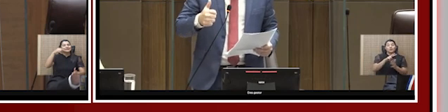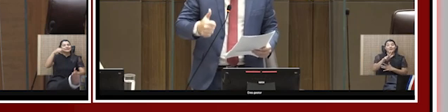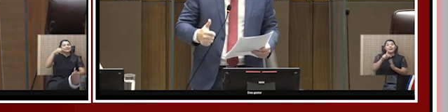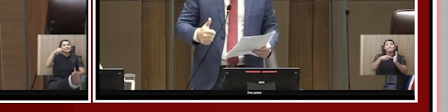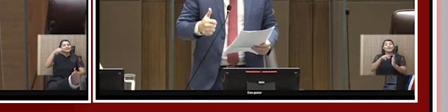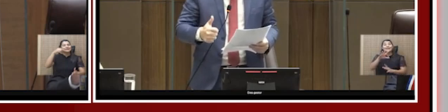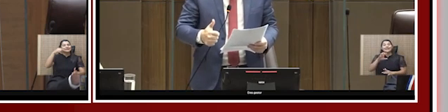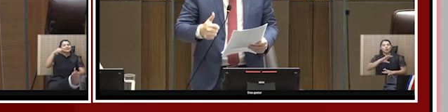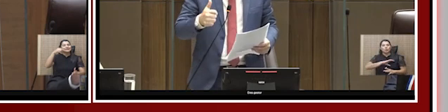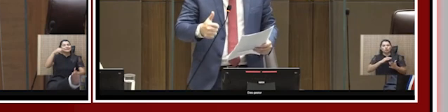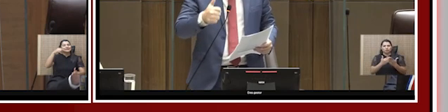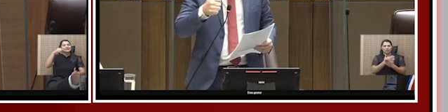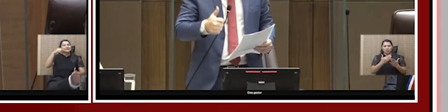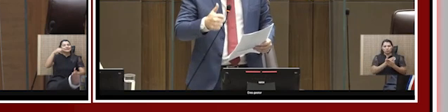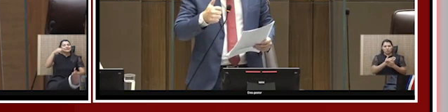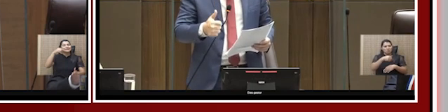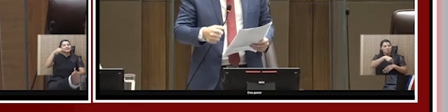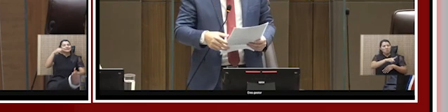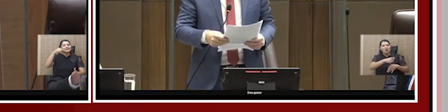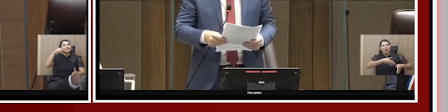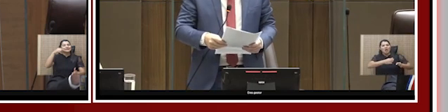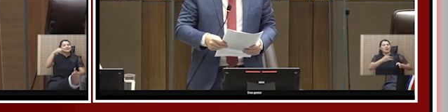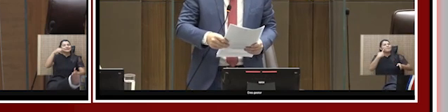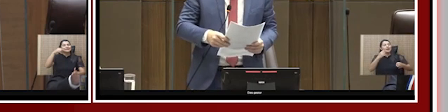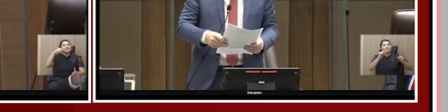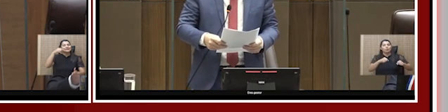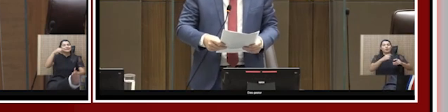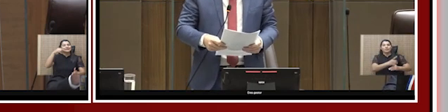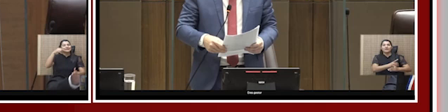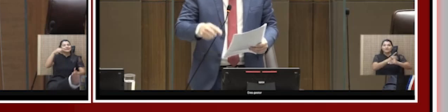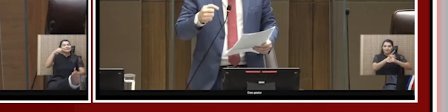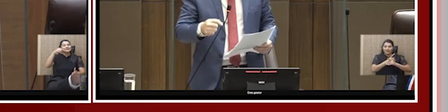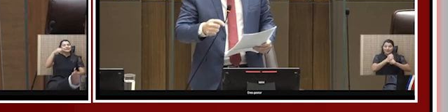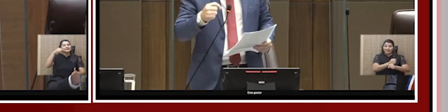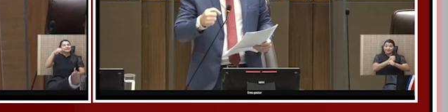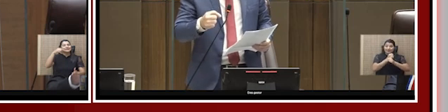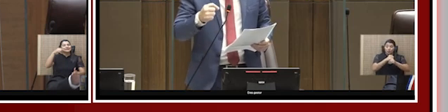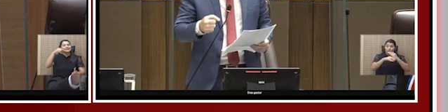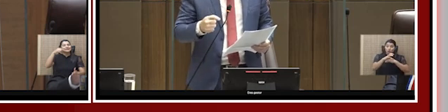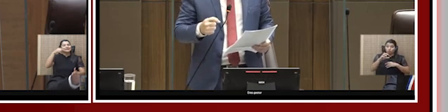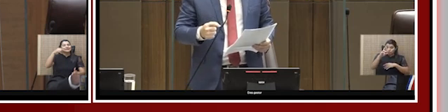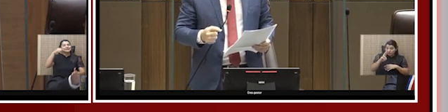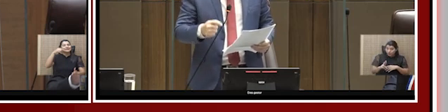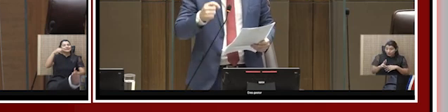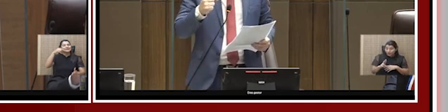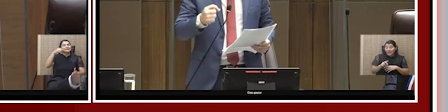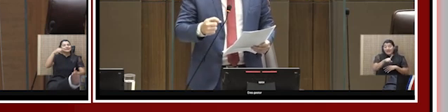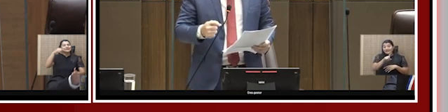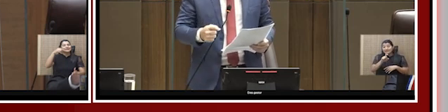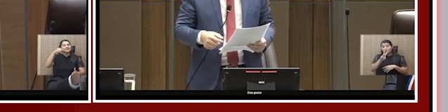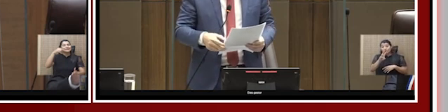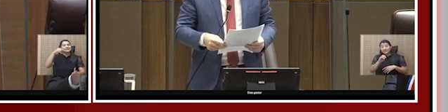policías nuevos tirados a las calles para efectos de defender toda la seguridad de este país, de los cuales 160 policías